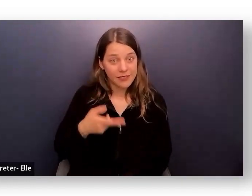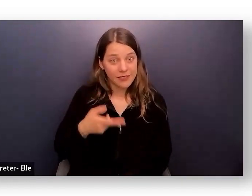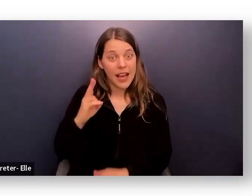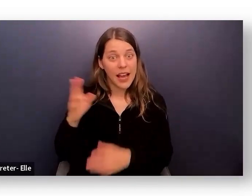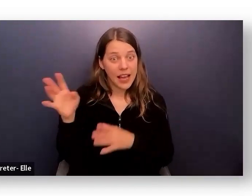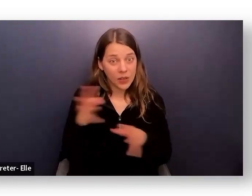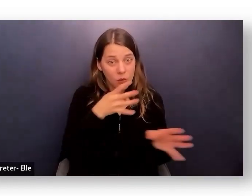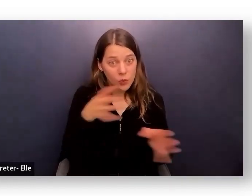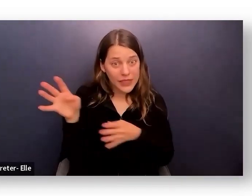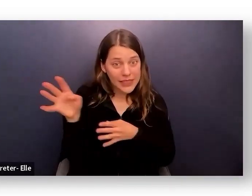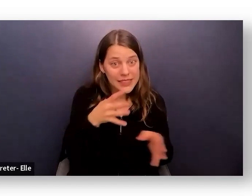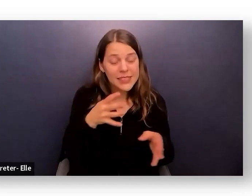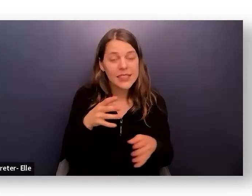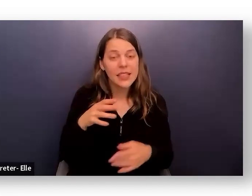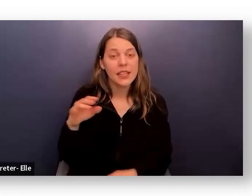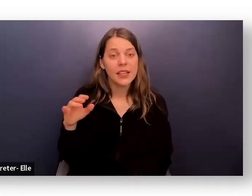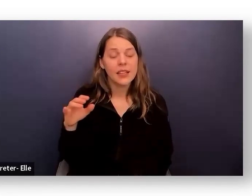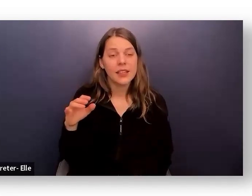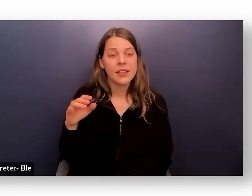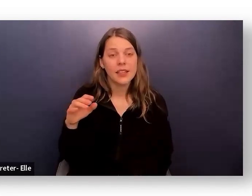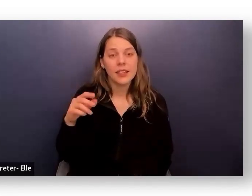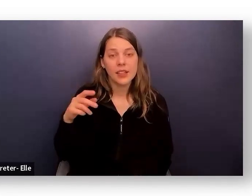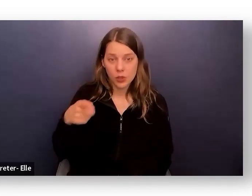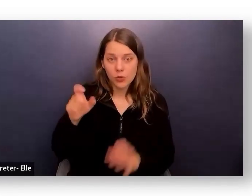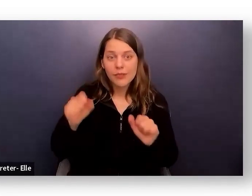un contribuidor principal.